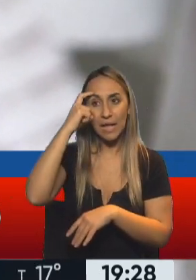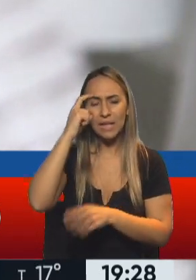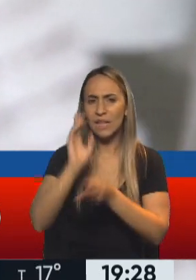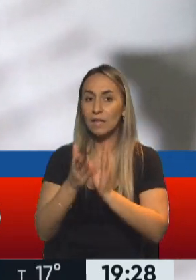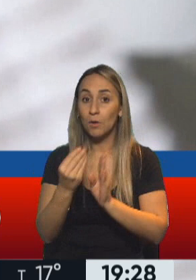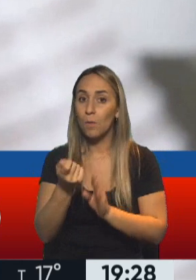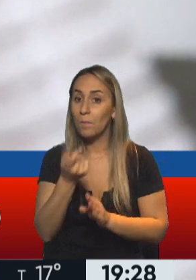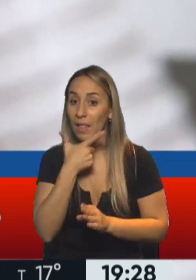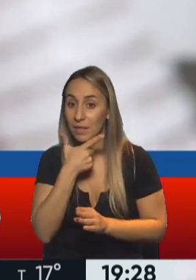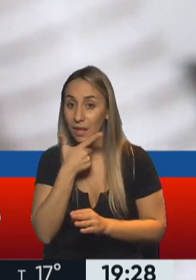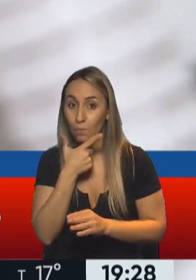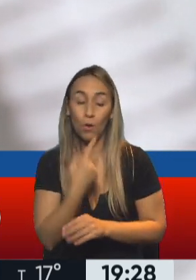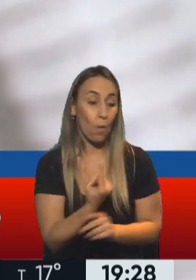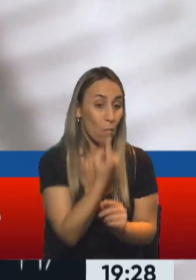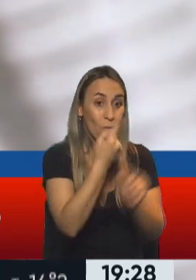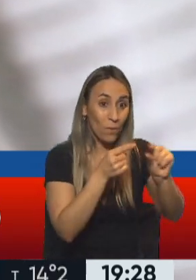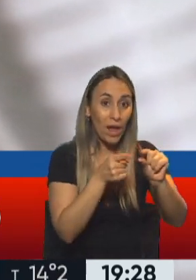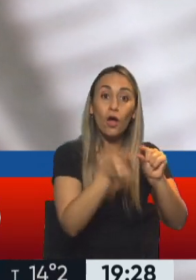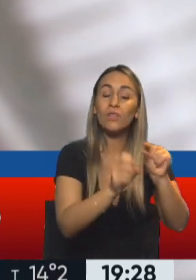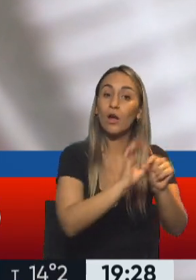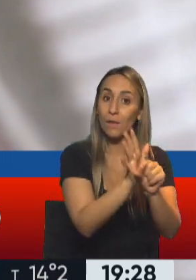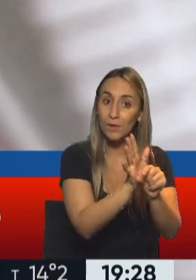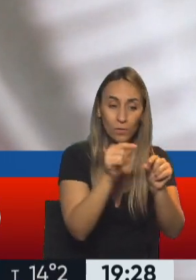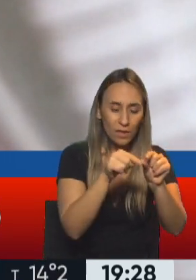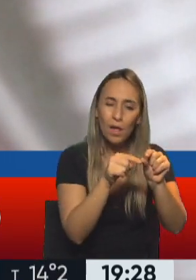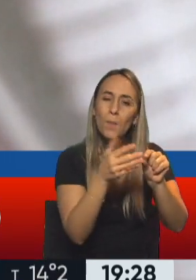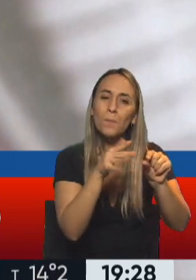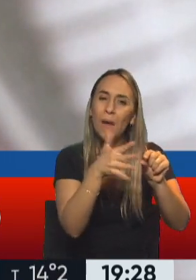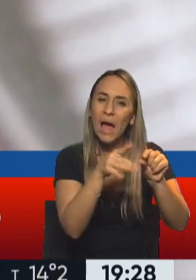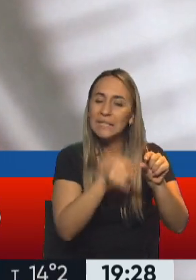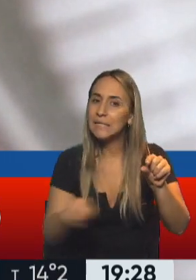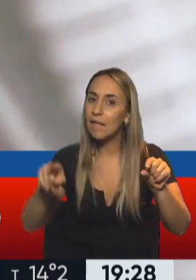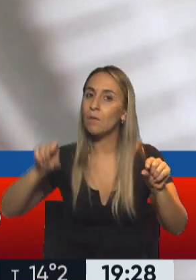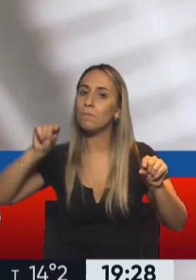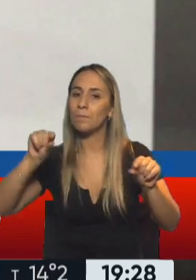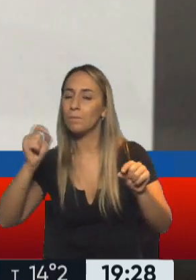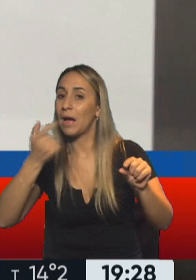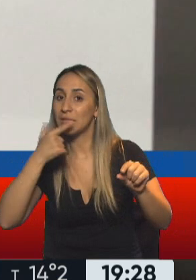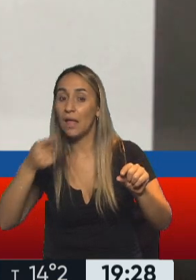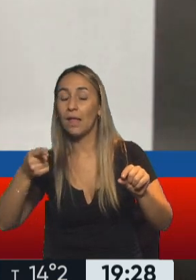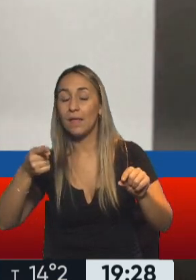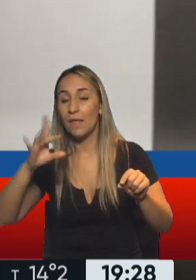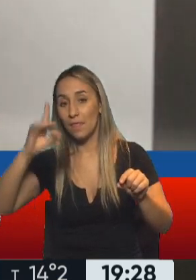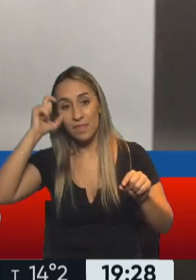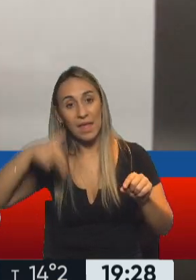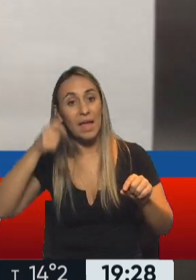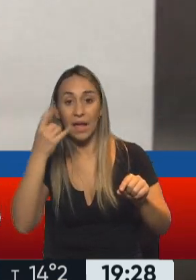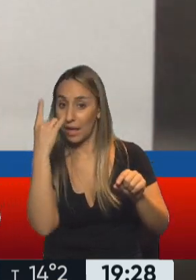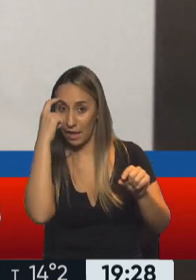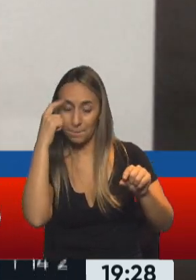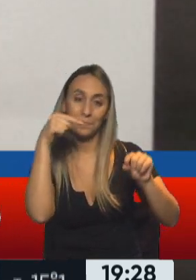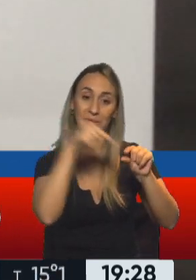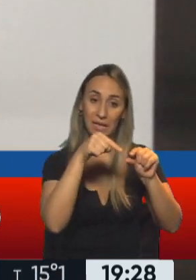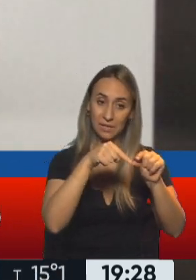está basada en un mecanismo de acción muy similar a la del dengue. A ver, vamos por parte. La píldora es de